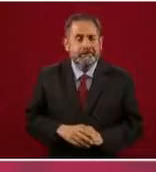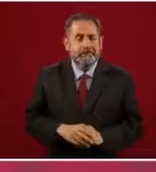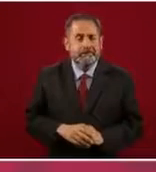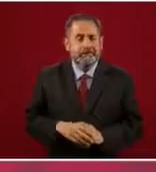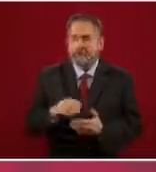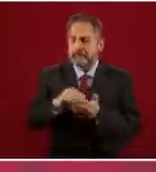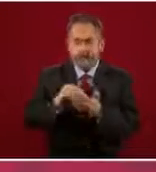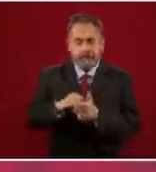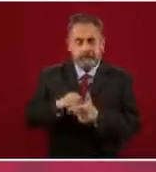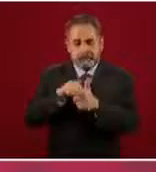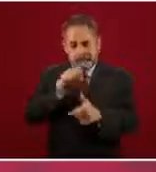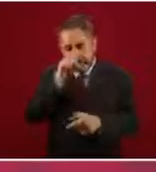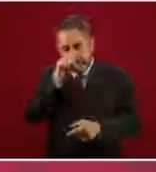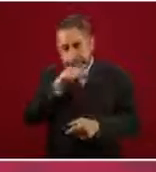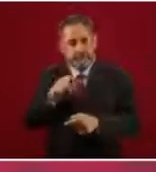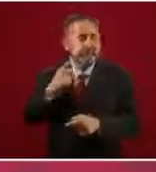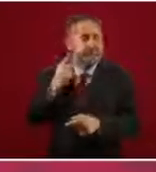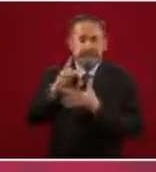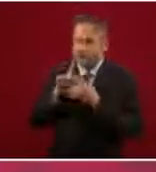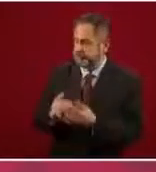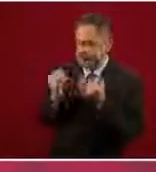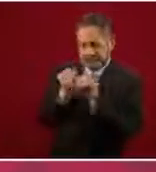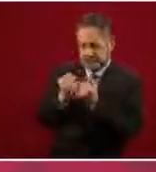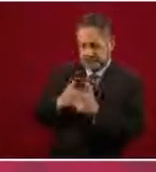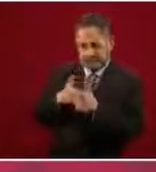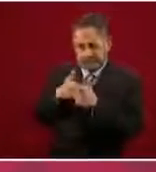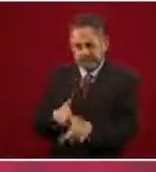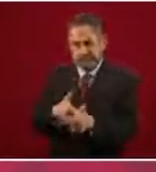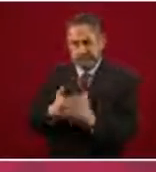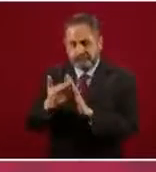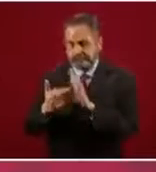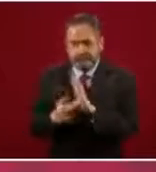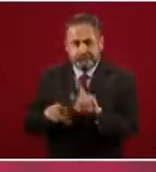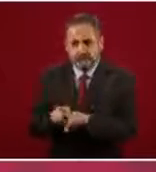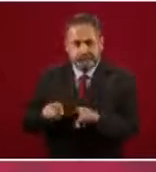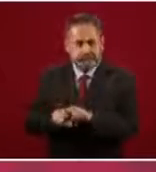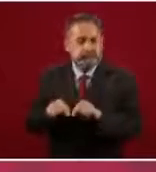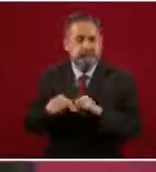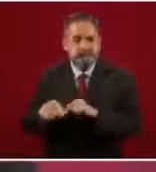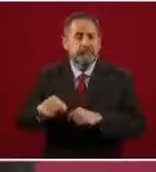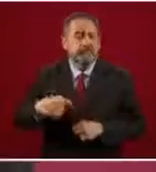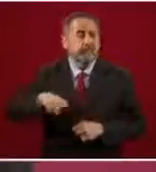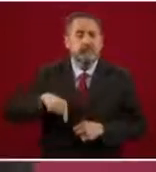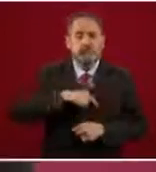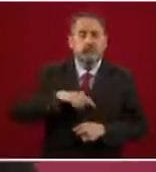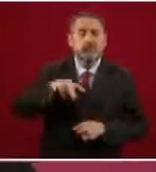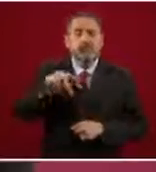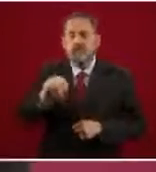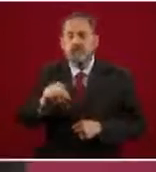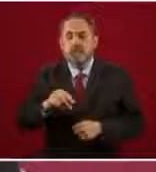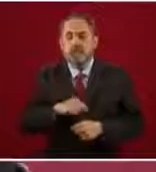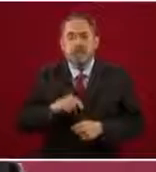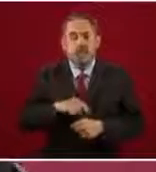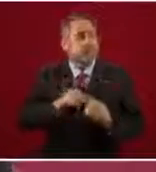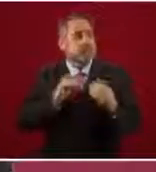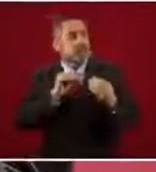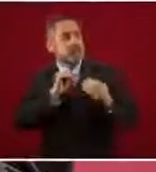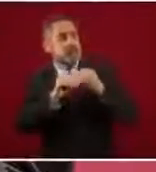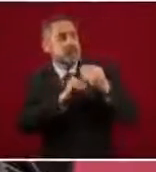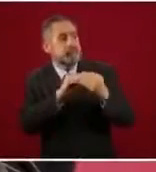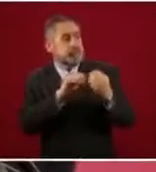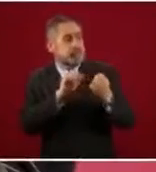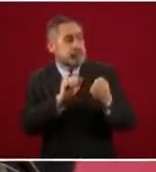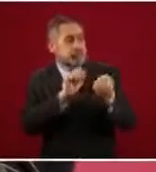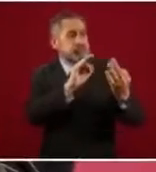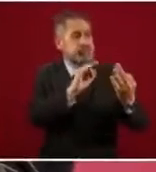Va a continuar la misma política. O sea, nosotros no nos vamos a confrontar